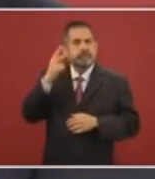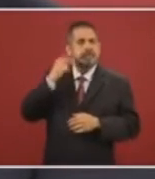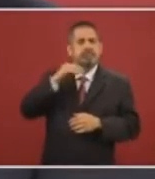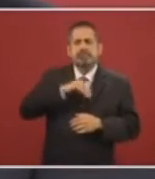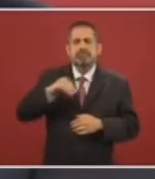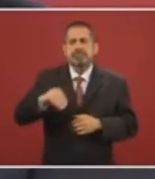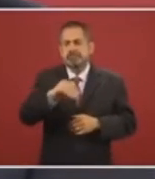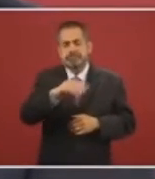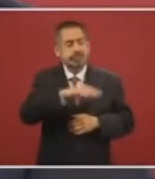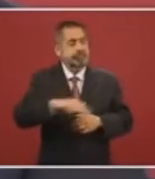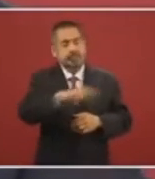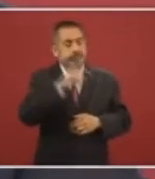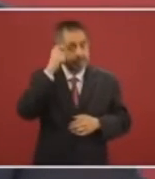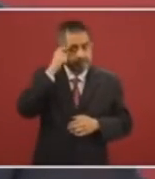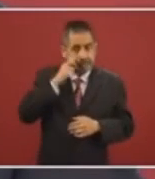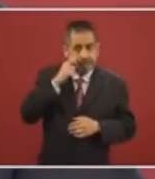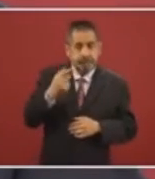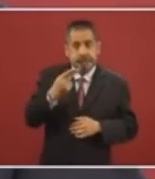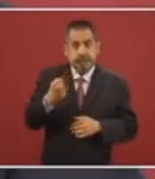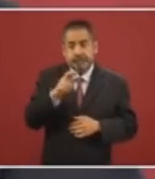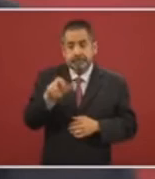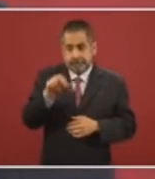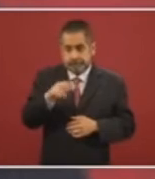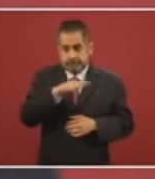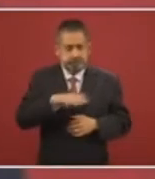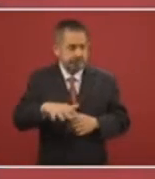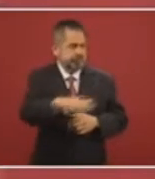Chica de Guerrero y